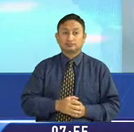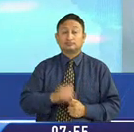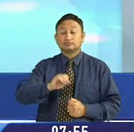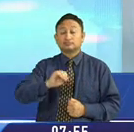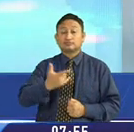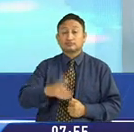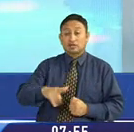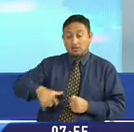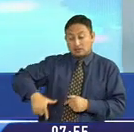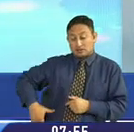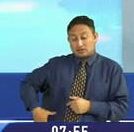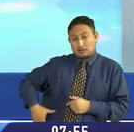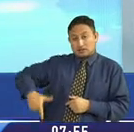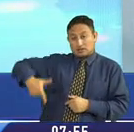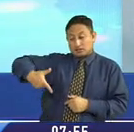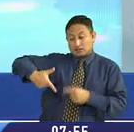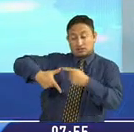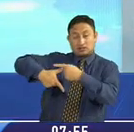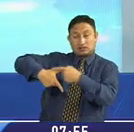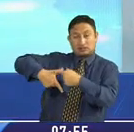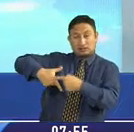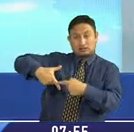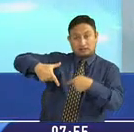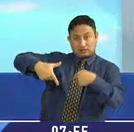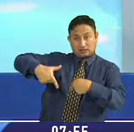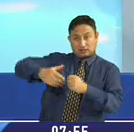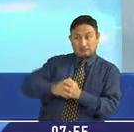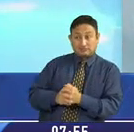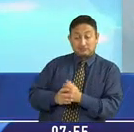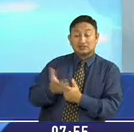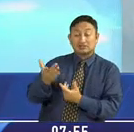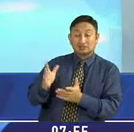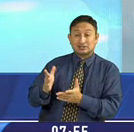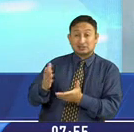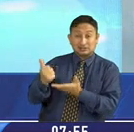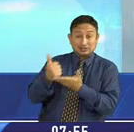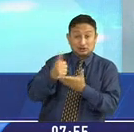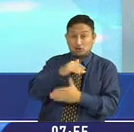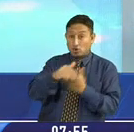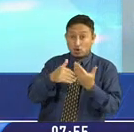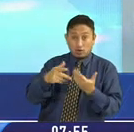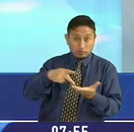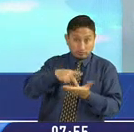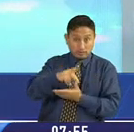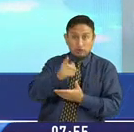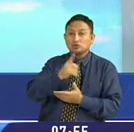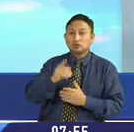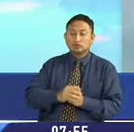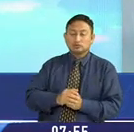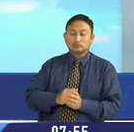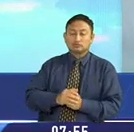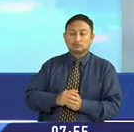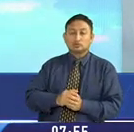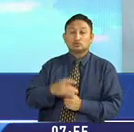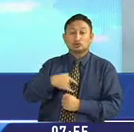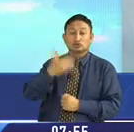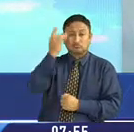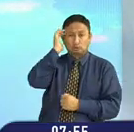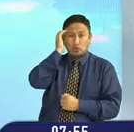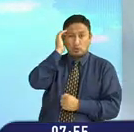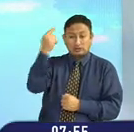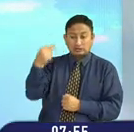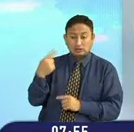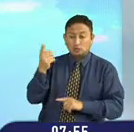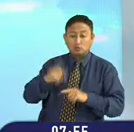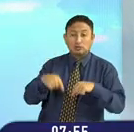la prótesis está mintiendo porque tal vez no me ayuden al 100%, entonces estoy preocupada porque